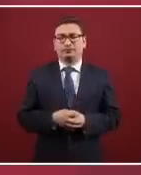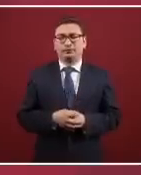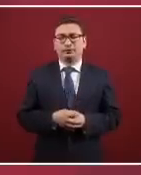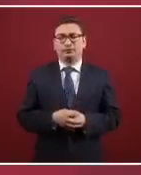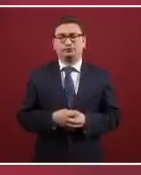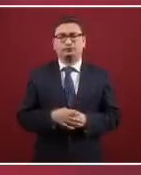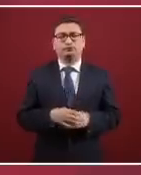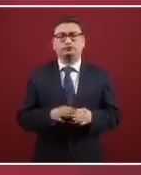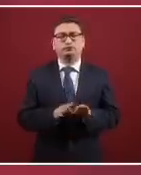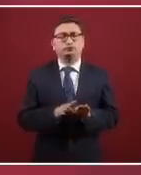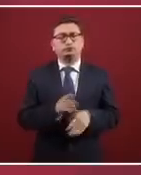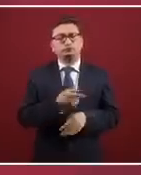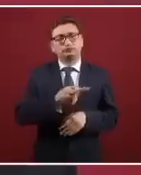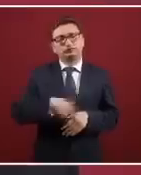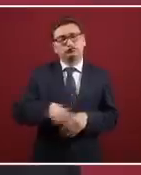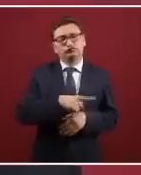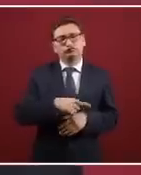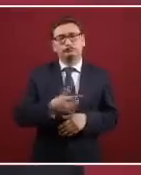de obedecer